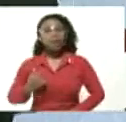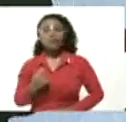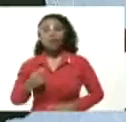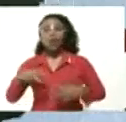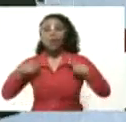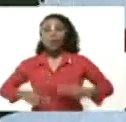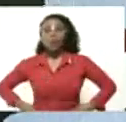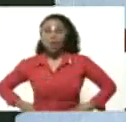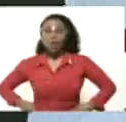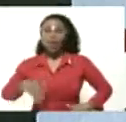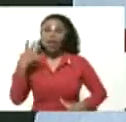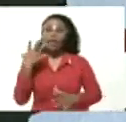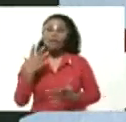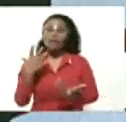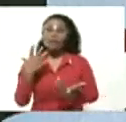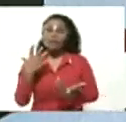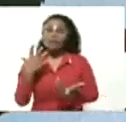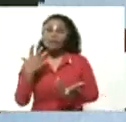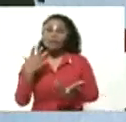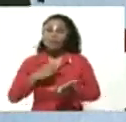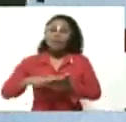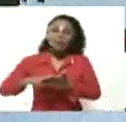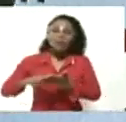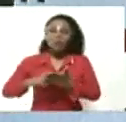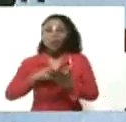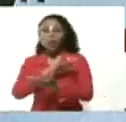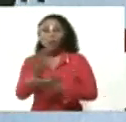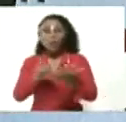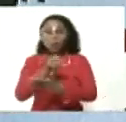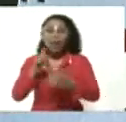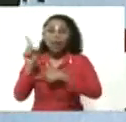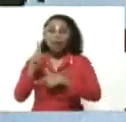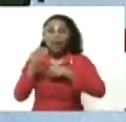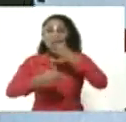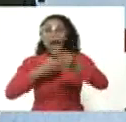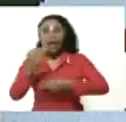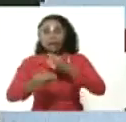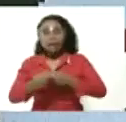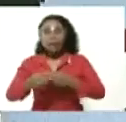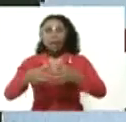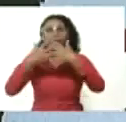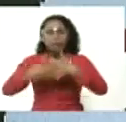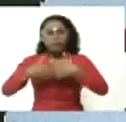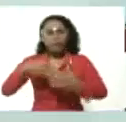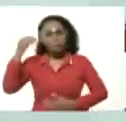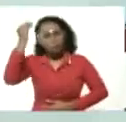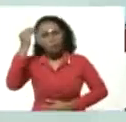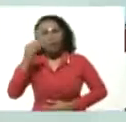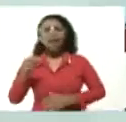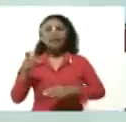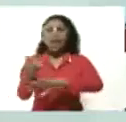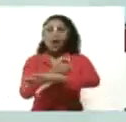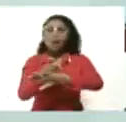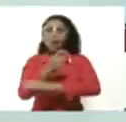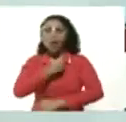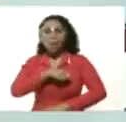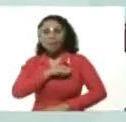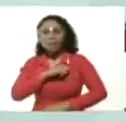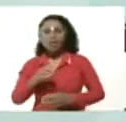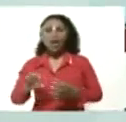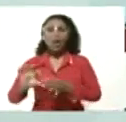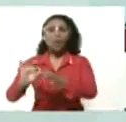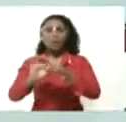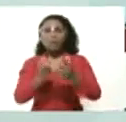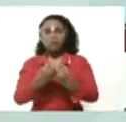electoral a los conflictos marcan, insisto, un punto de inflexión del cual tiene que tomar nota el Gobierno de España, la Unión